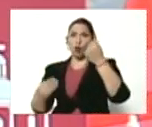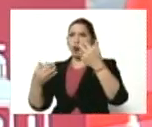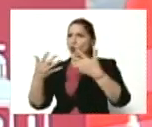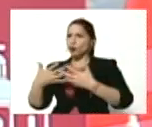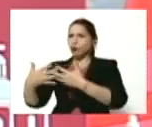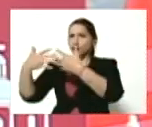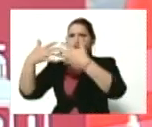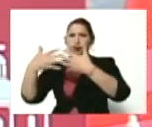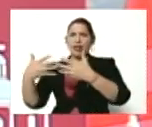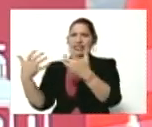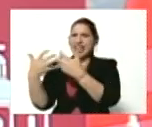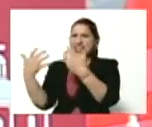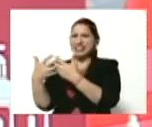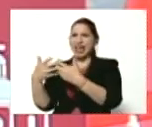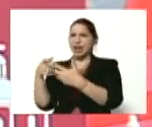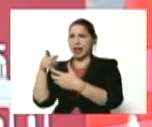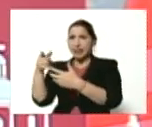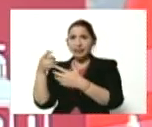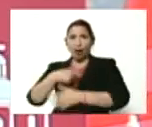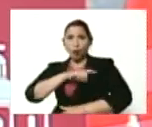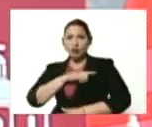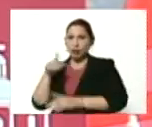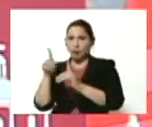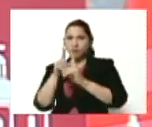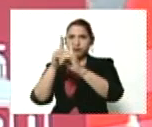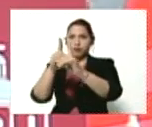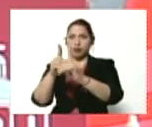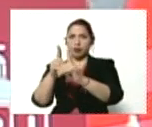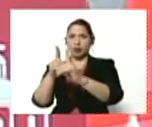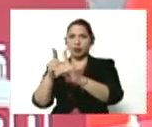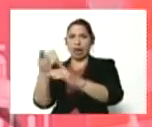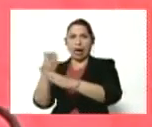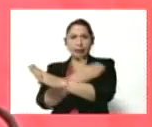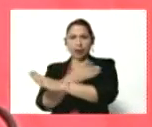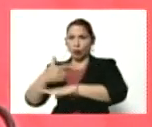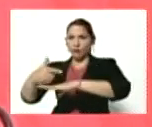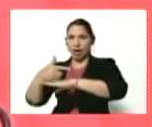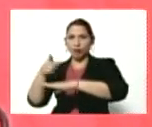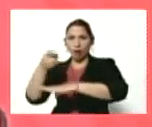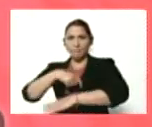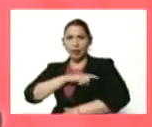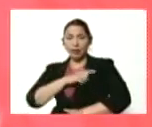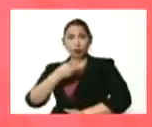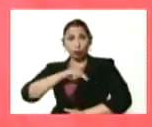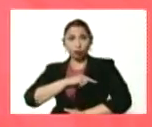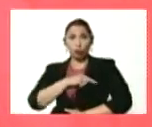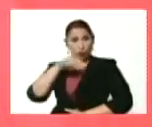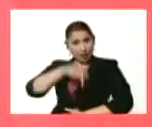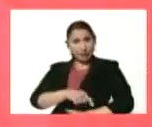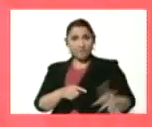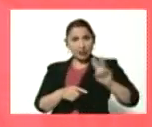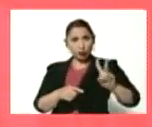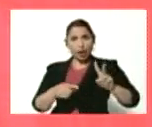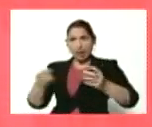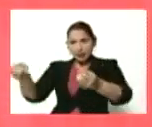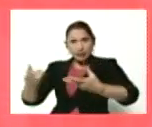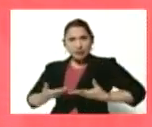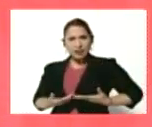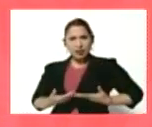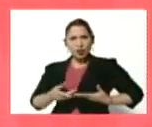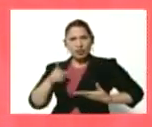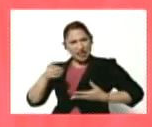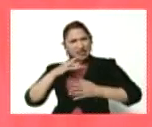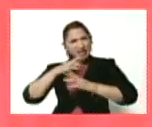hambre, huyendo de la persecución de Francisco Franco? Aquí los acogimos con los brazos abiertos y esta es la respuesta que nos